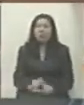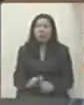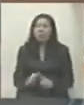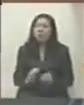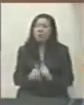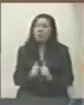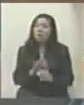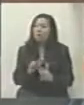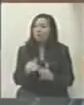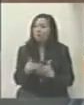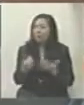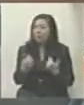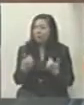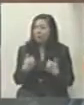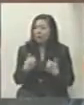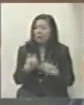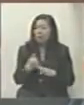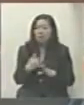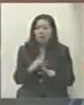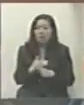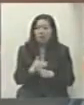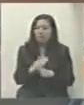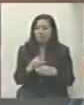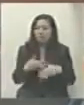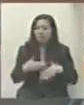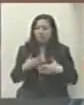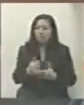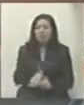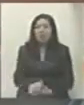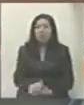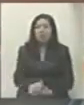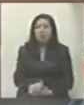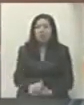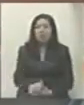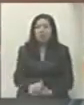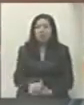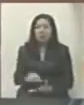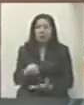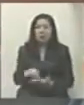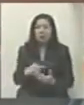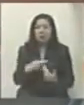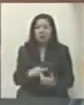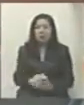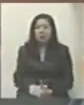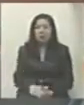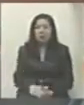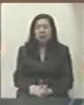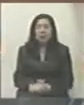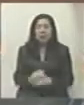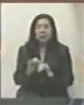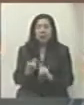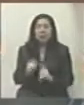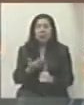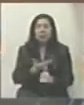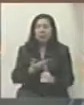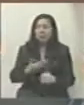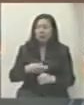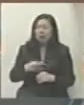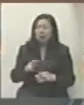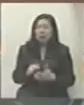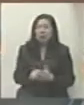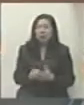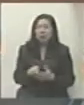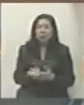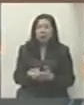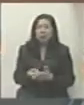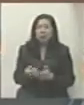cambien todos los criterios que quieran en cualquiera de las fórmulas posibles? Y el Congreso lo que está asumiendo es la responsabilidad de dejarle a los gobiernos regionales y a otras